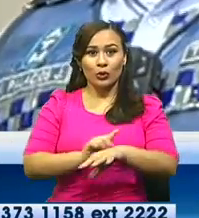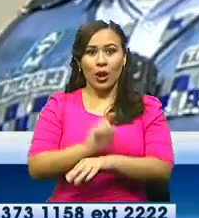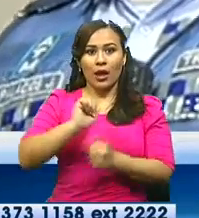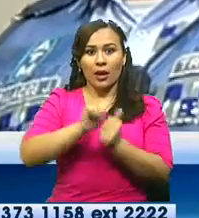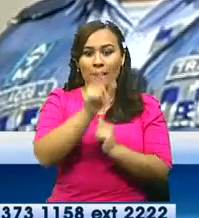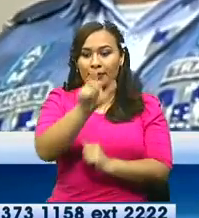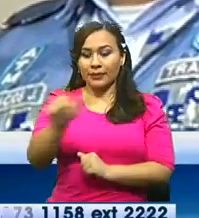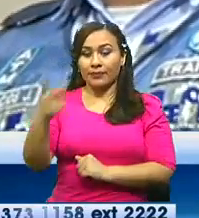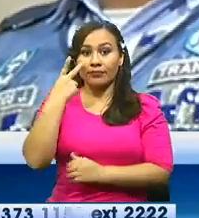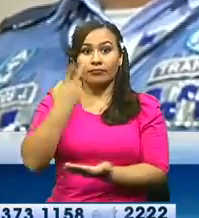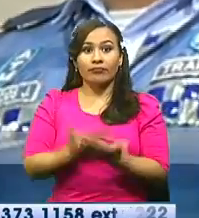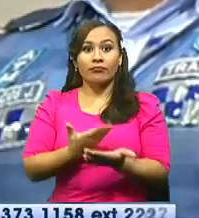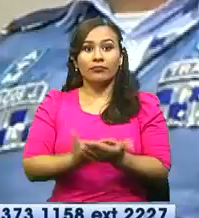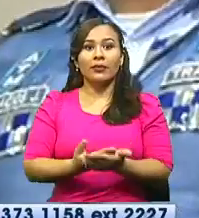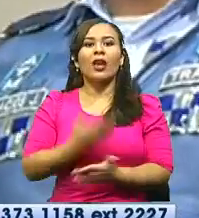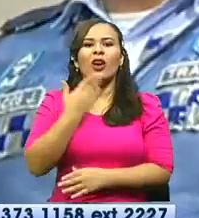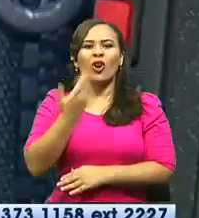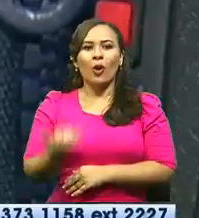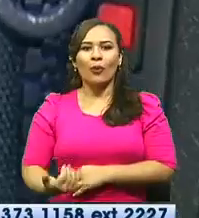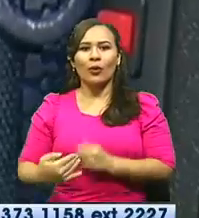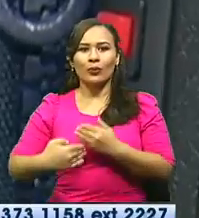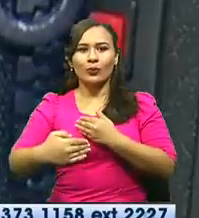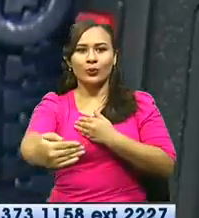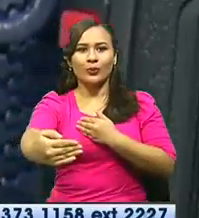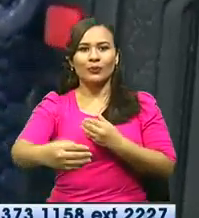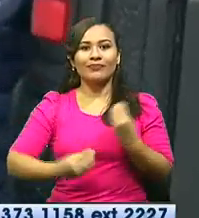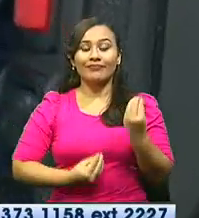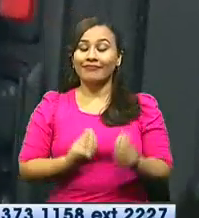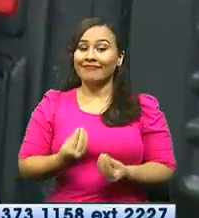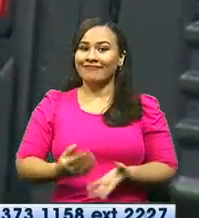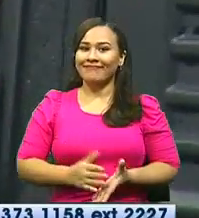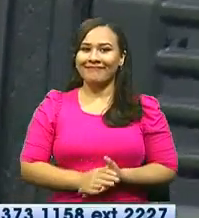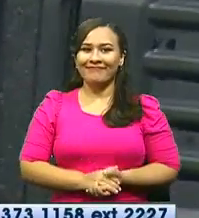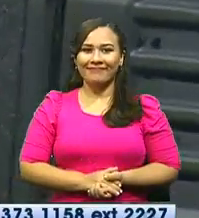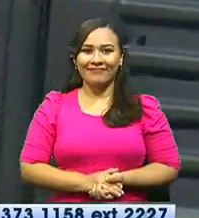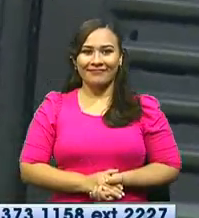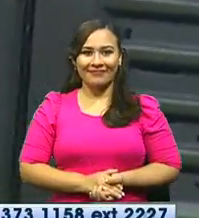que ver los resultados, informó Enrique Muñoz.